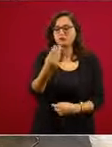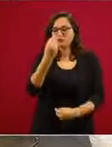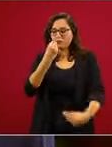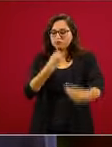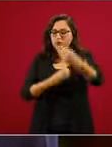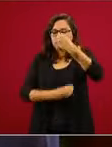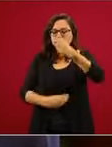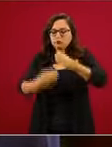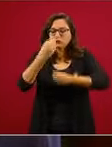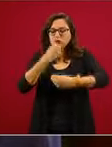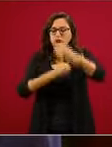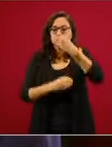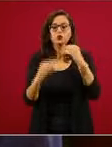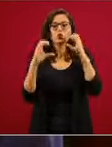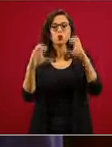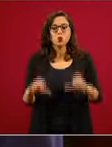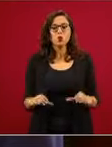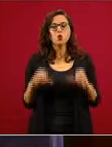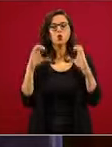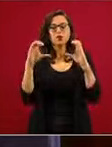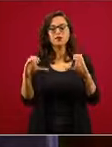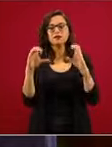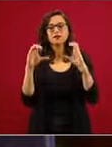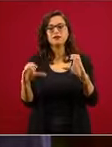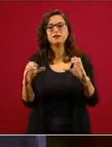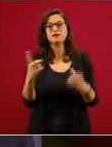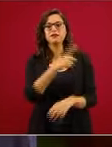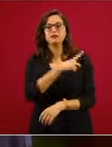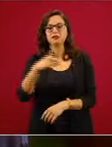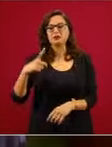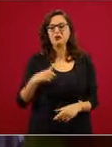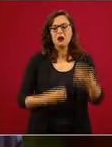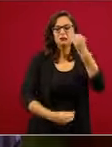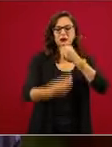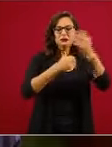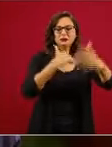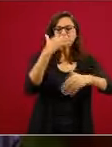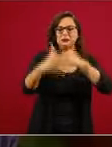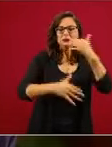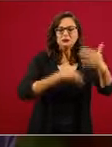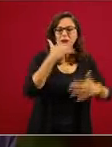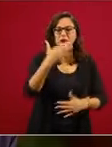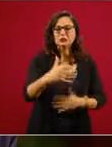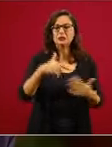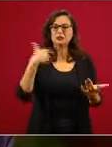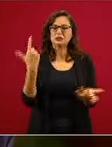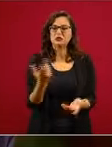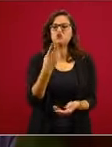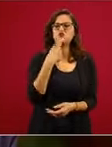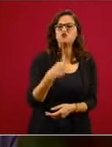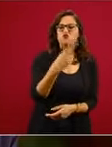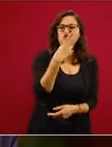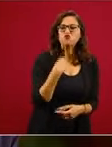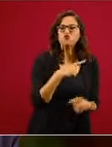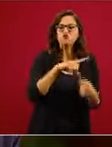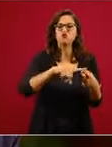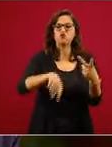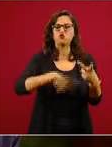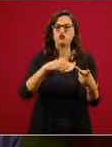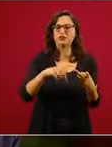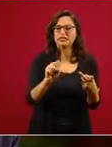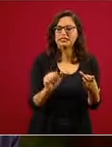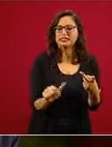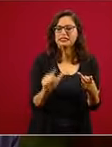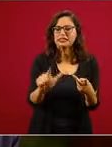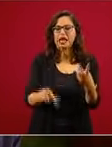alimentación y no consumir productos chatarra con excesos de azúcares,